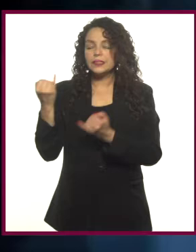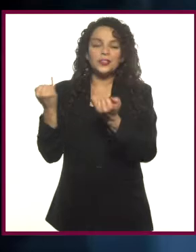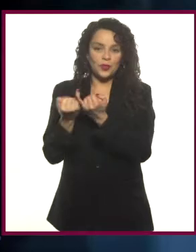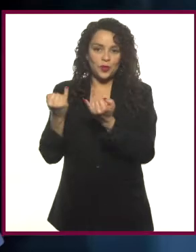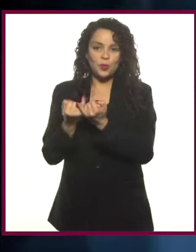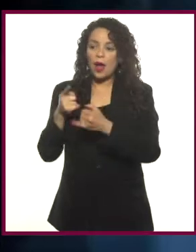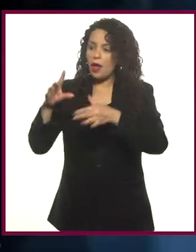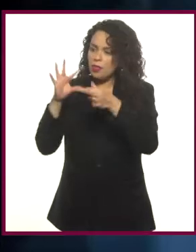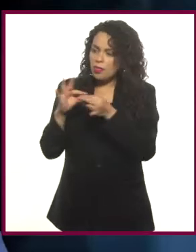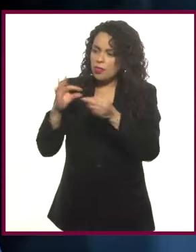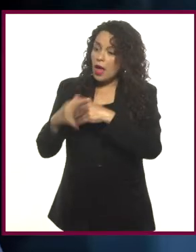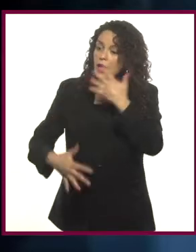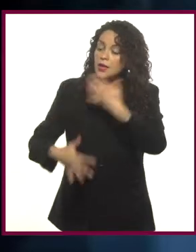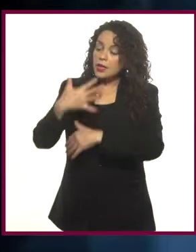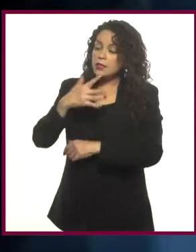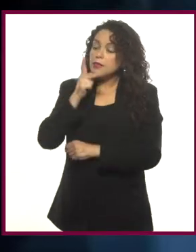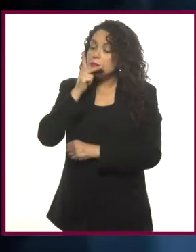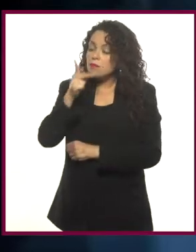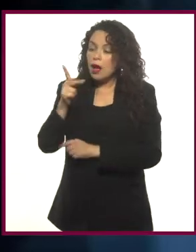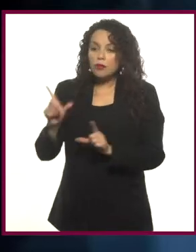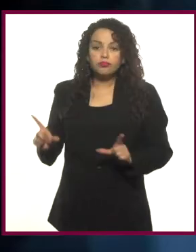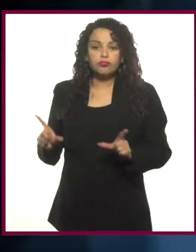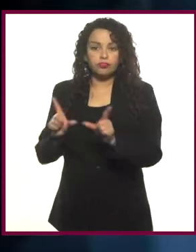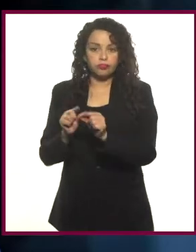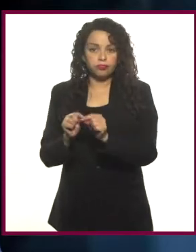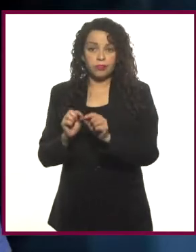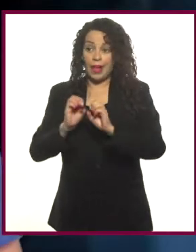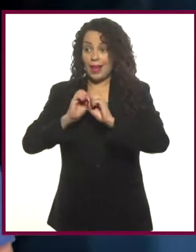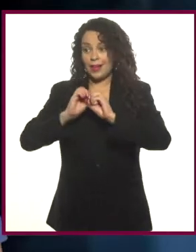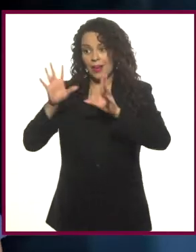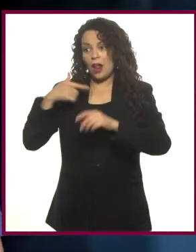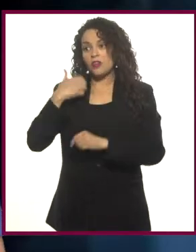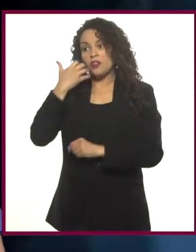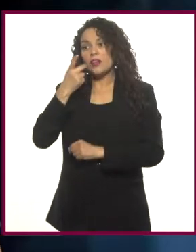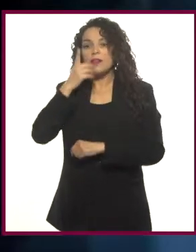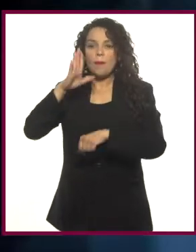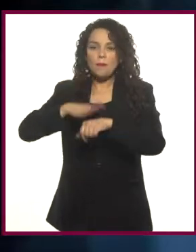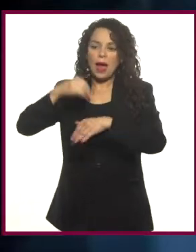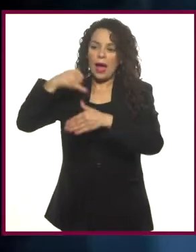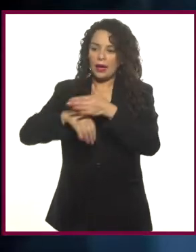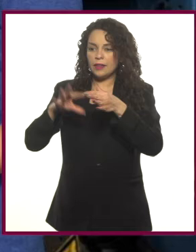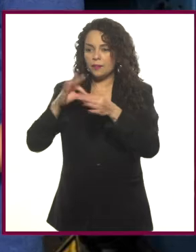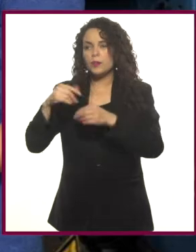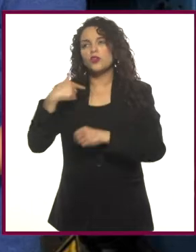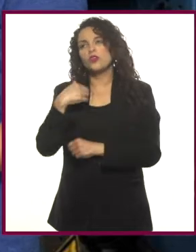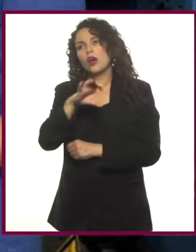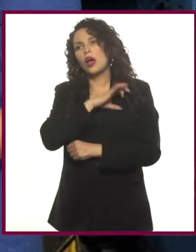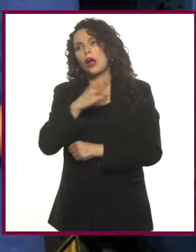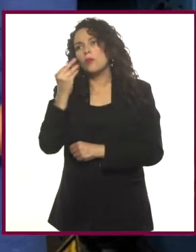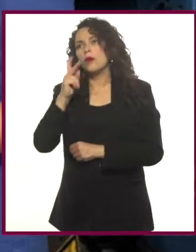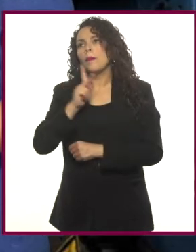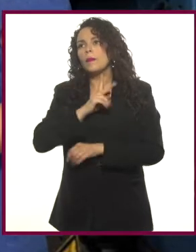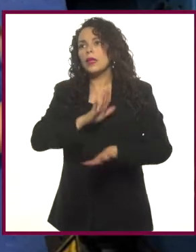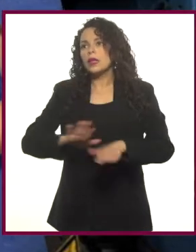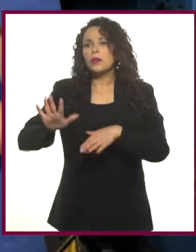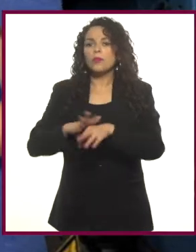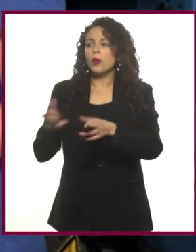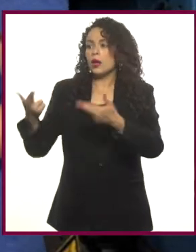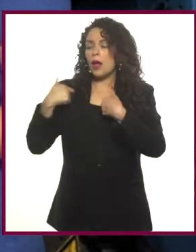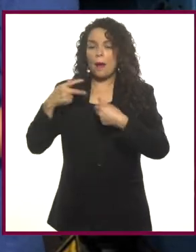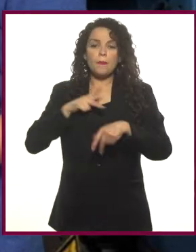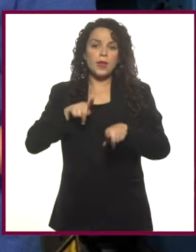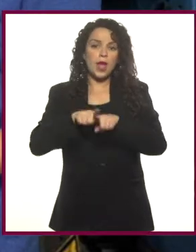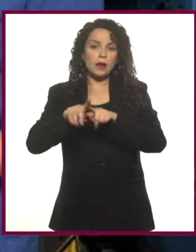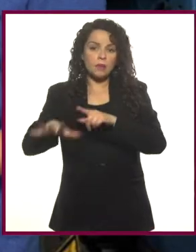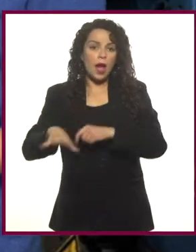lo que se puede decir está explicado en 15 palabras. Claro, nos hubiera gustado decir cosas como quiero mucho a mis patines porque me los